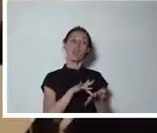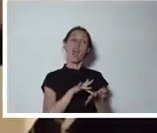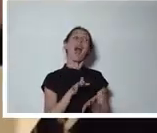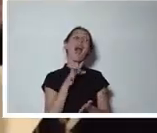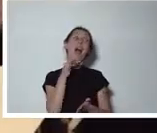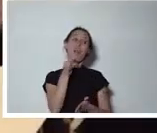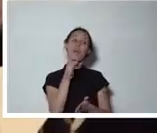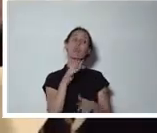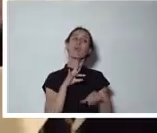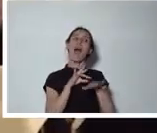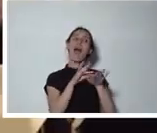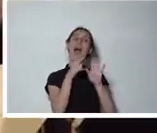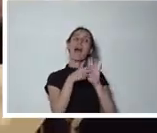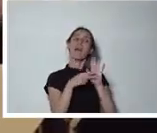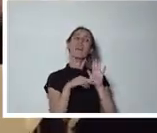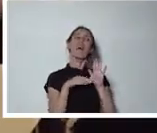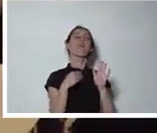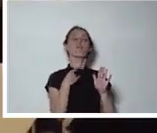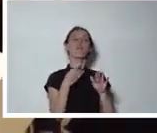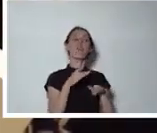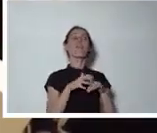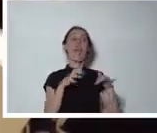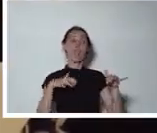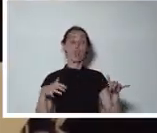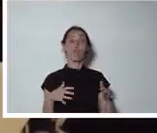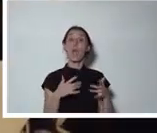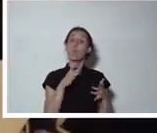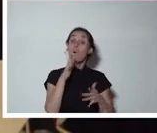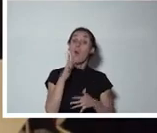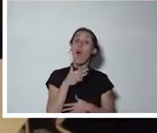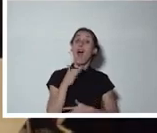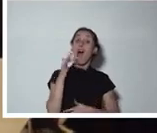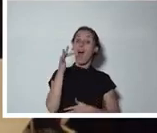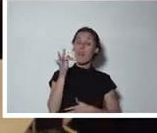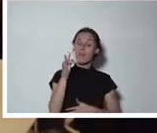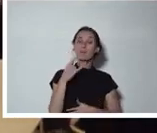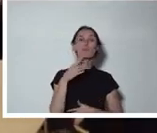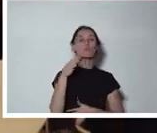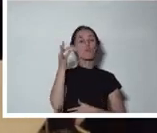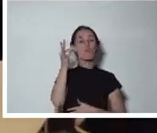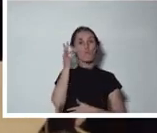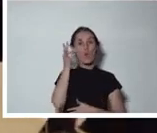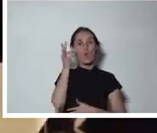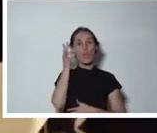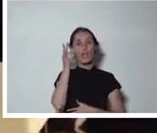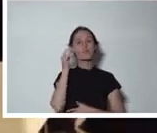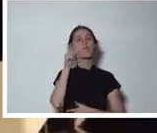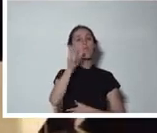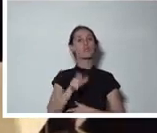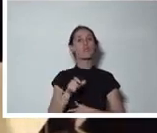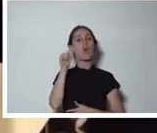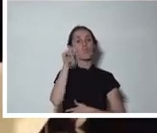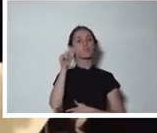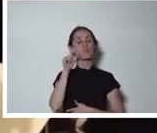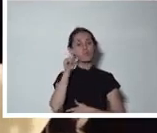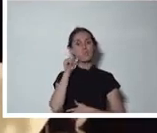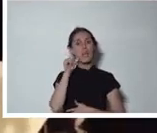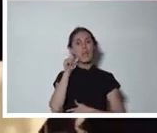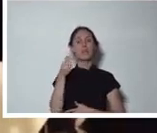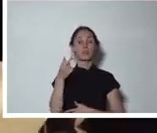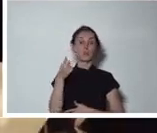mayorías Por qué Porque le permite a la mitad de la población a las mujeres y a las personas gestantes decidir